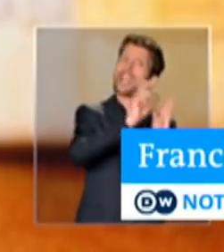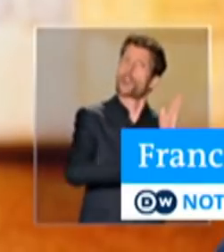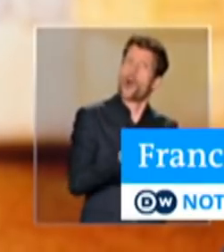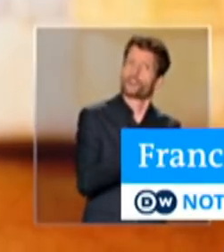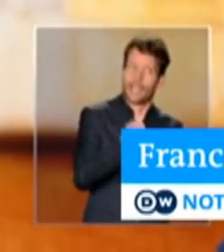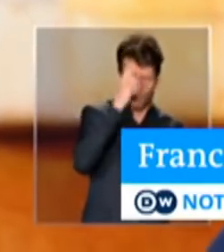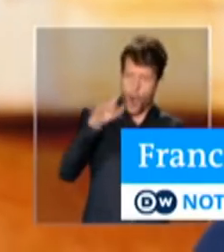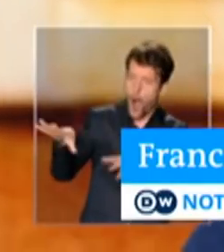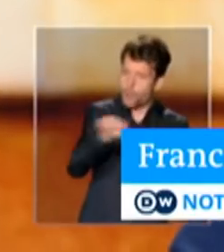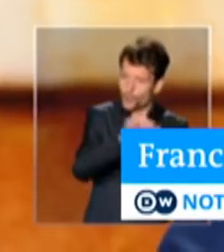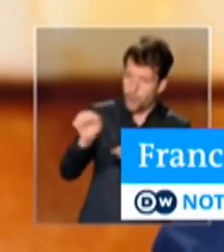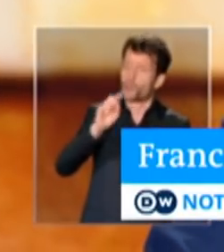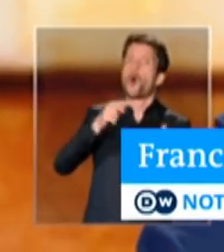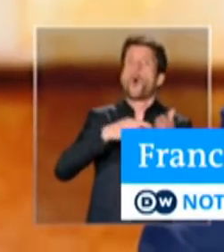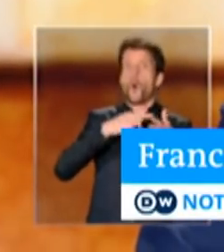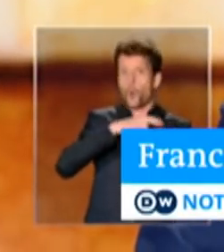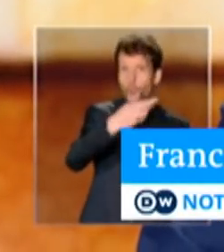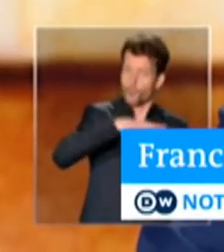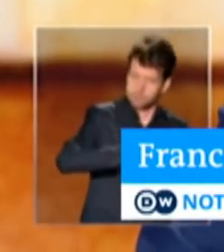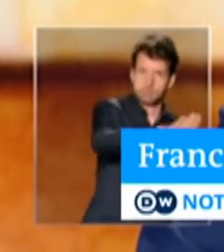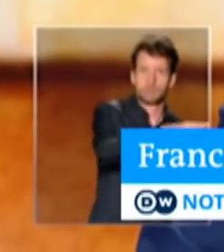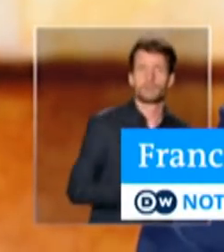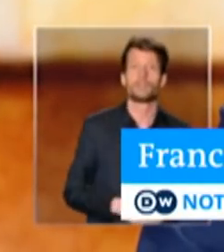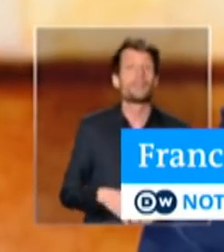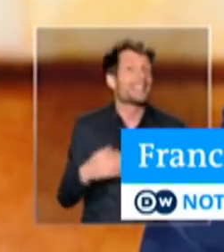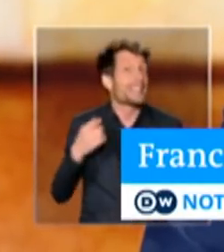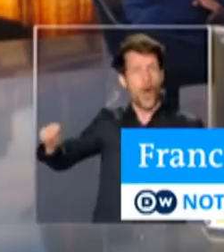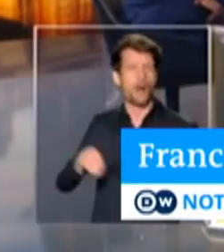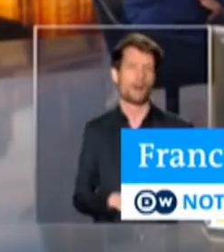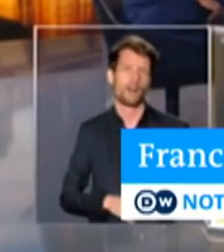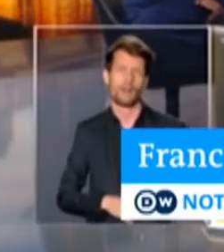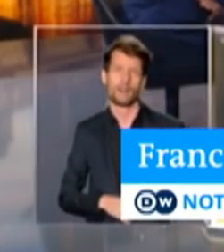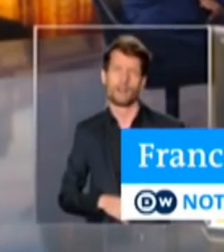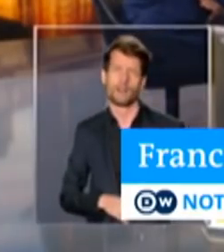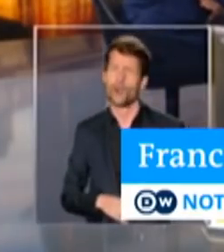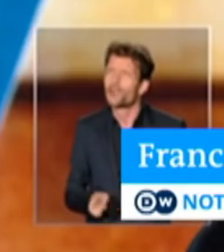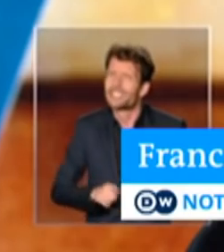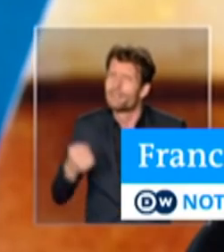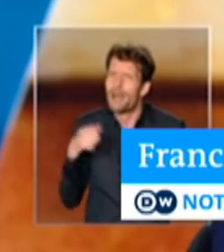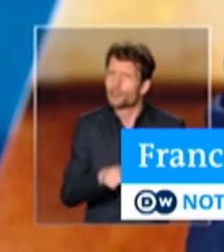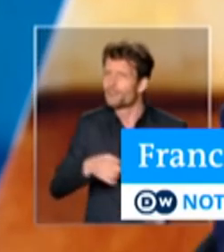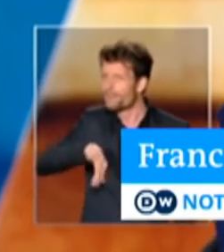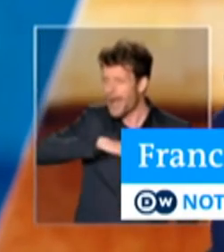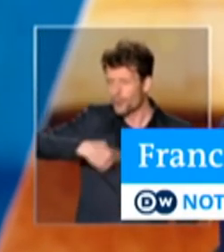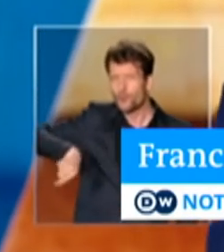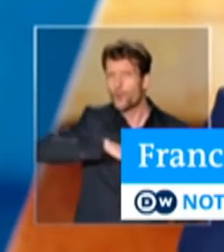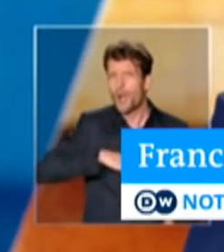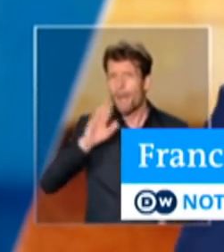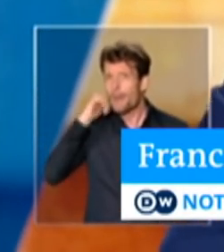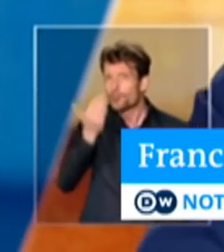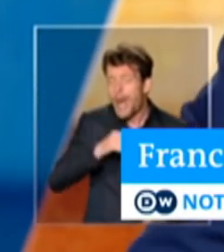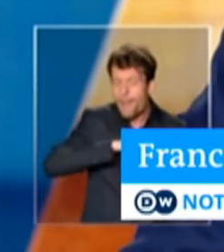con rusia y vladimir putin además de macrón acusó a la líder ultraderechista de tener como objetivo sacar a francia